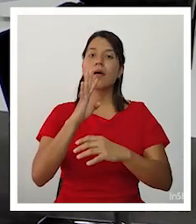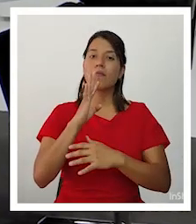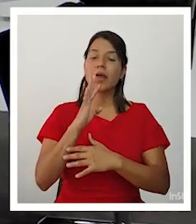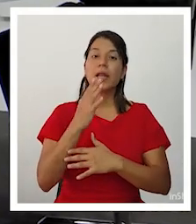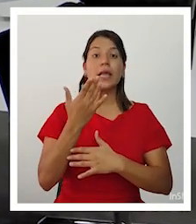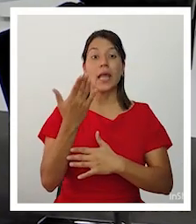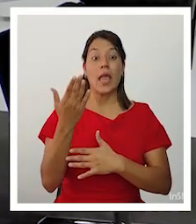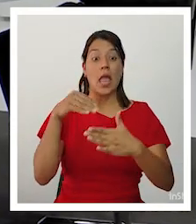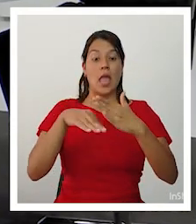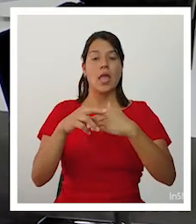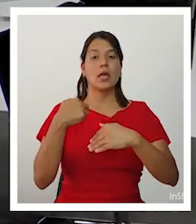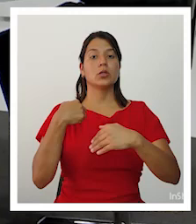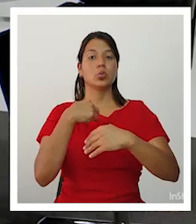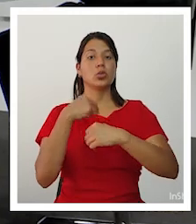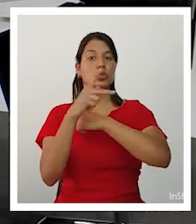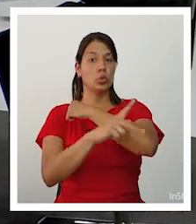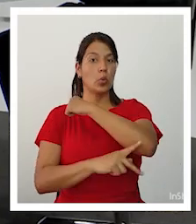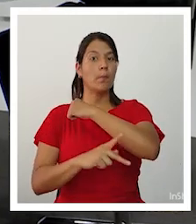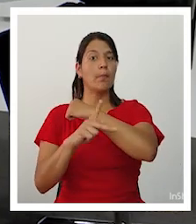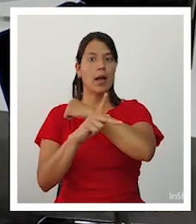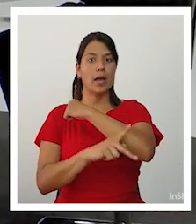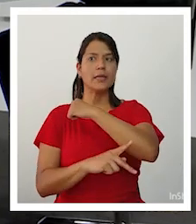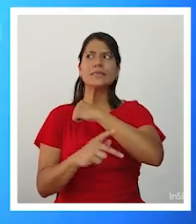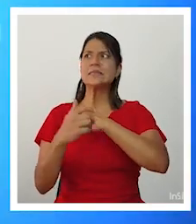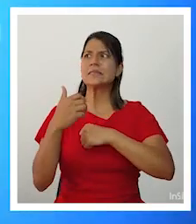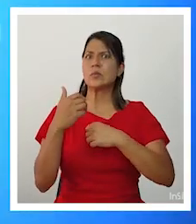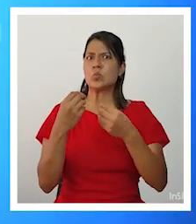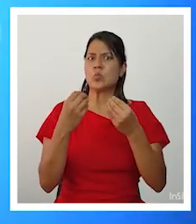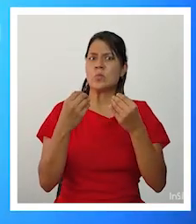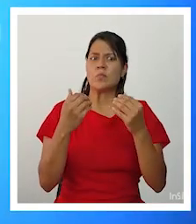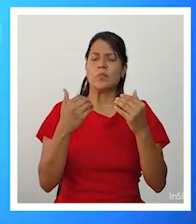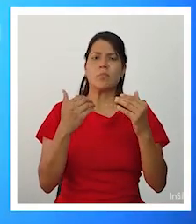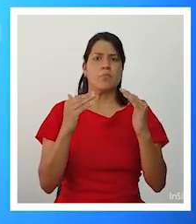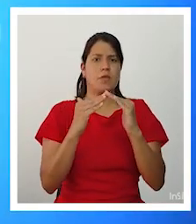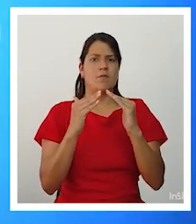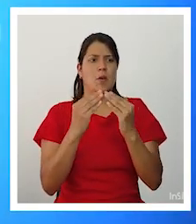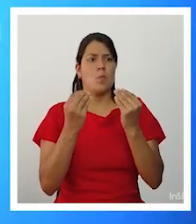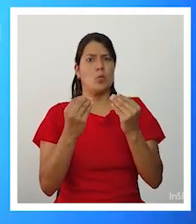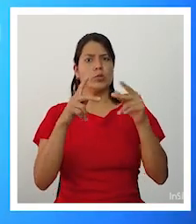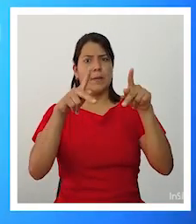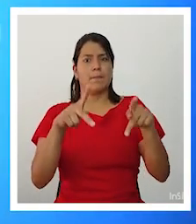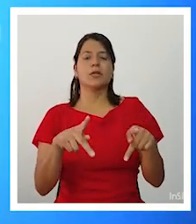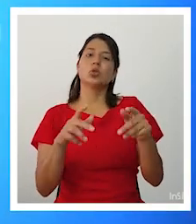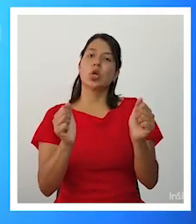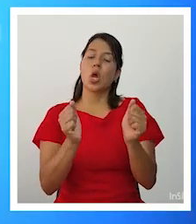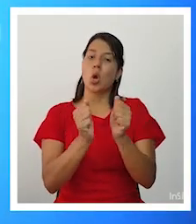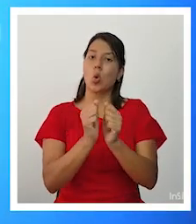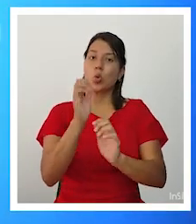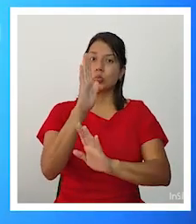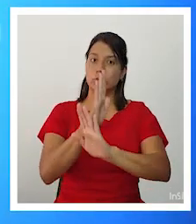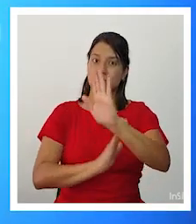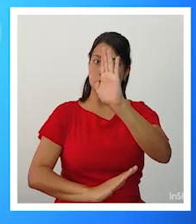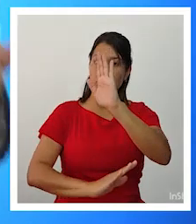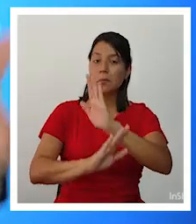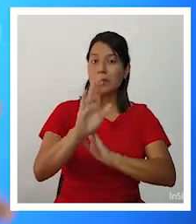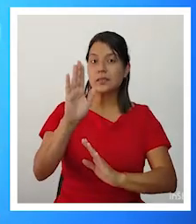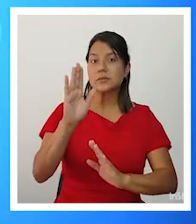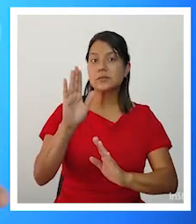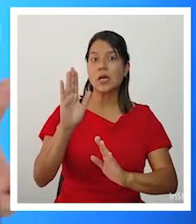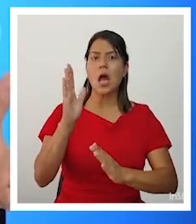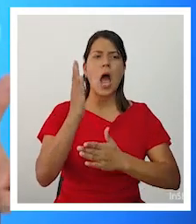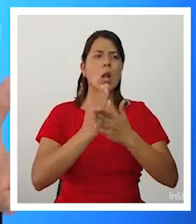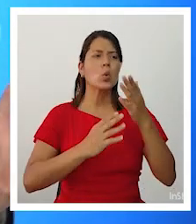dentro de nuestro país existe enorme cantidad de población de personas que tienen algunos problemas